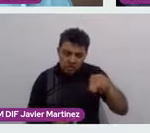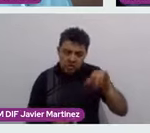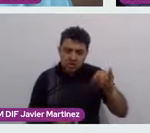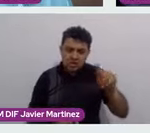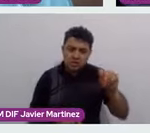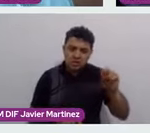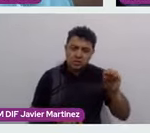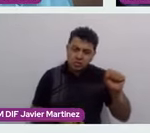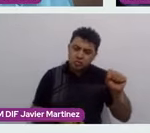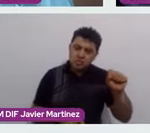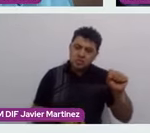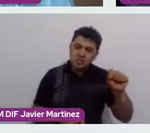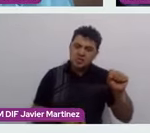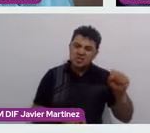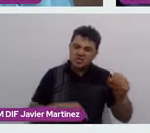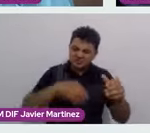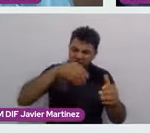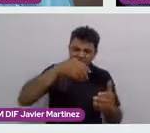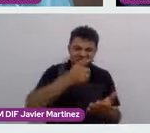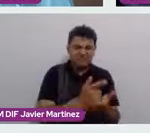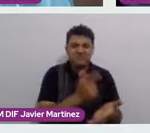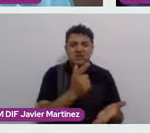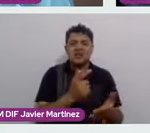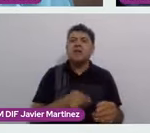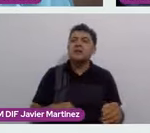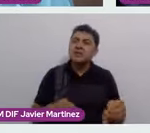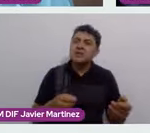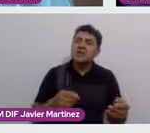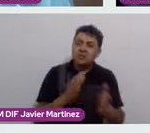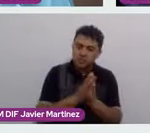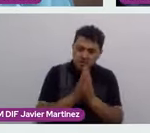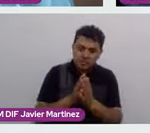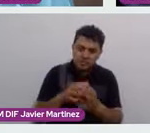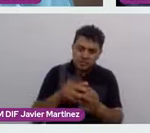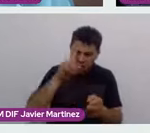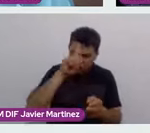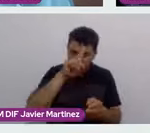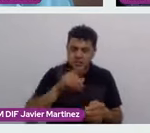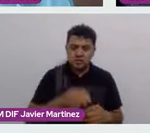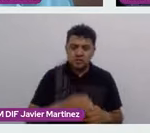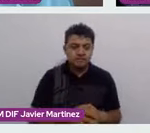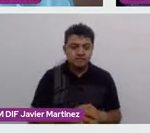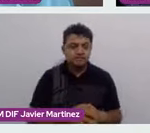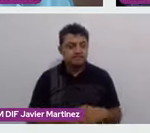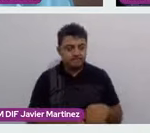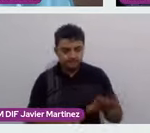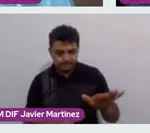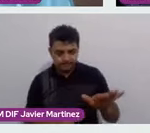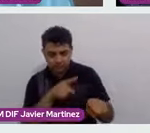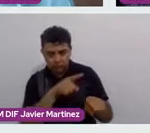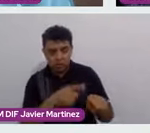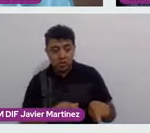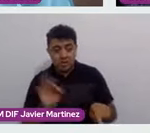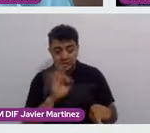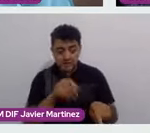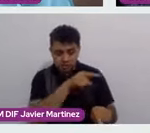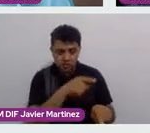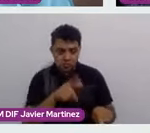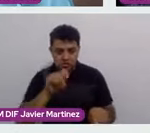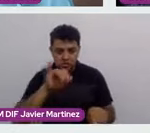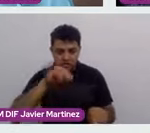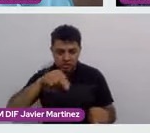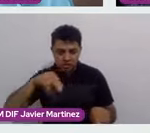Si su zumbido ya fue estudiado y estamos seguros de que no hay nada dentro del cráneo que lo